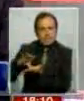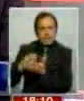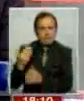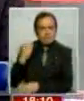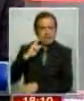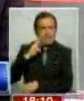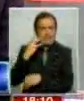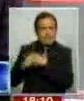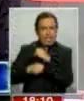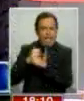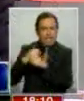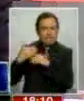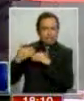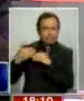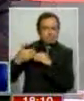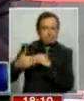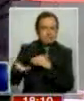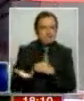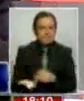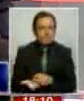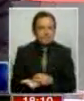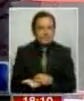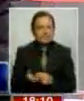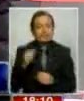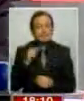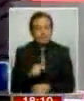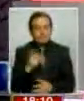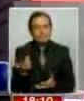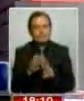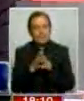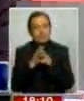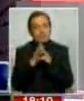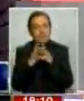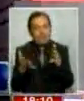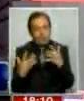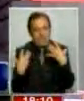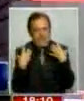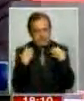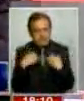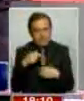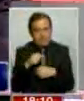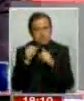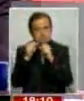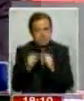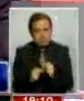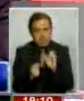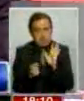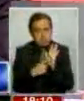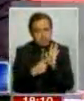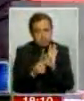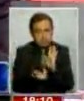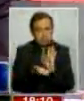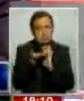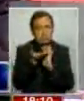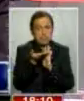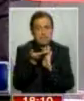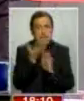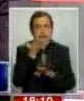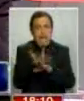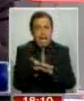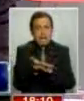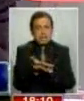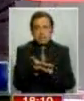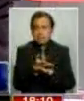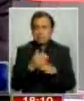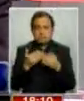30 años. Y por tanto, efectivamente, nosotros con mucha responsabilidad hemos dicho, ¿es posible aumentar la carga tributaria? Hay espacio, y además